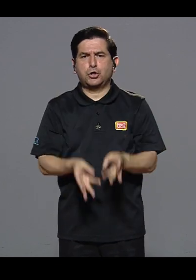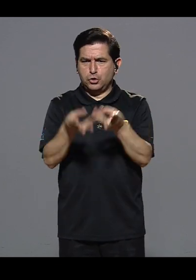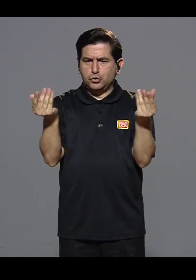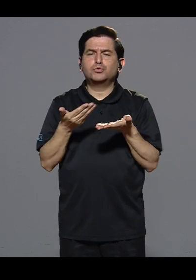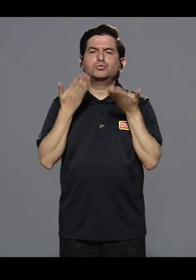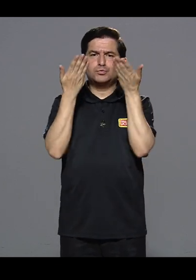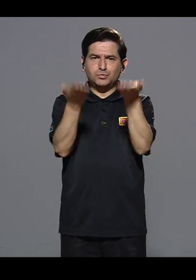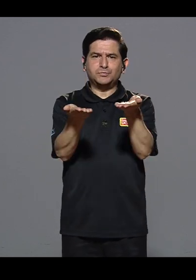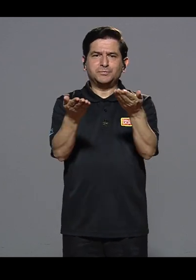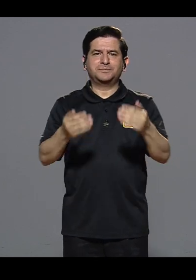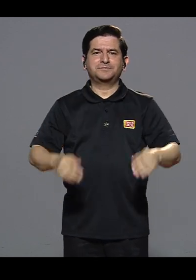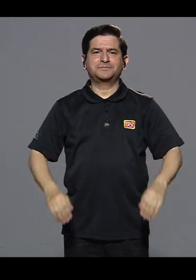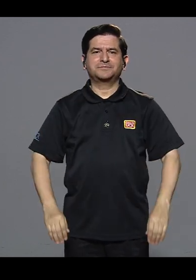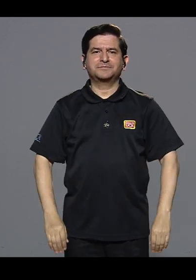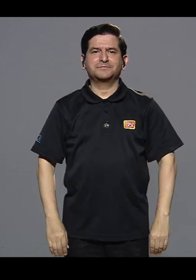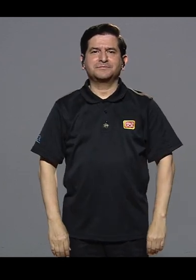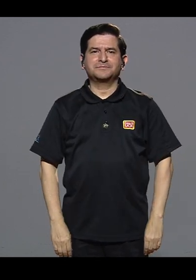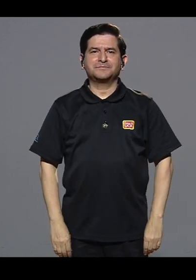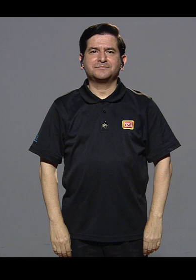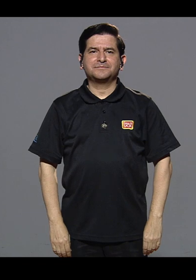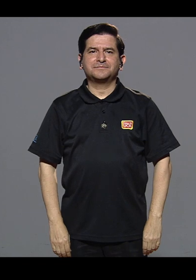y ofrecer soluciones.